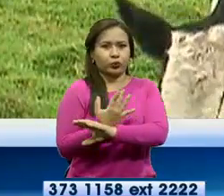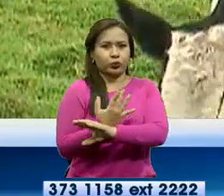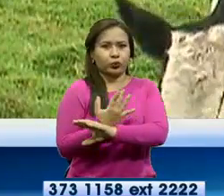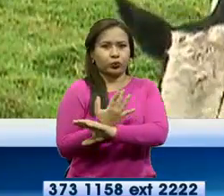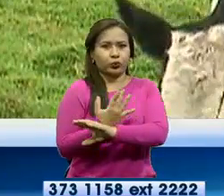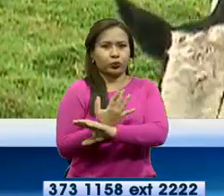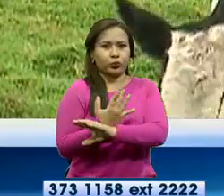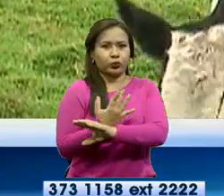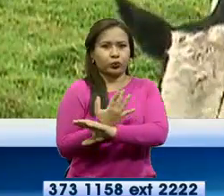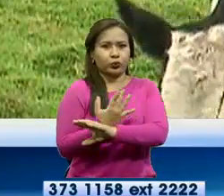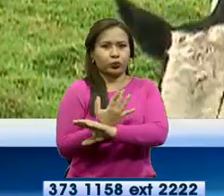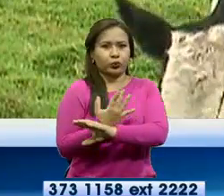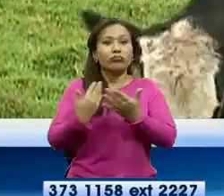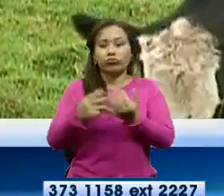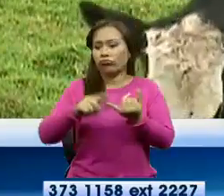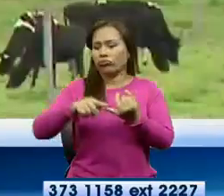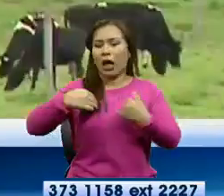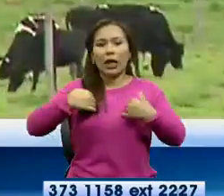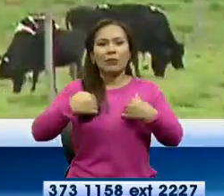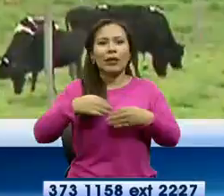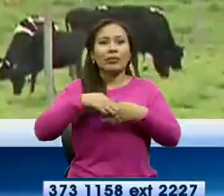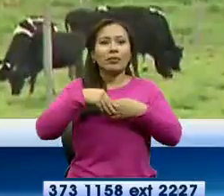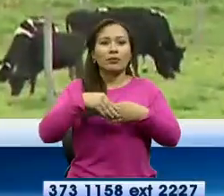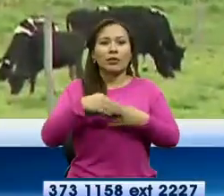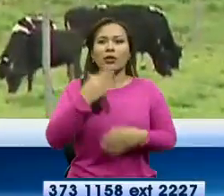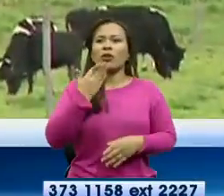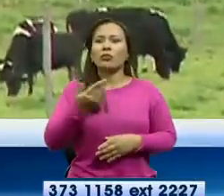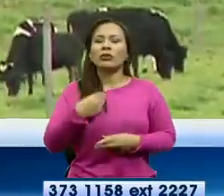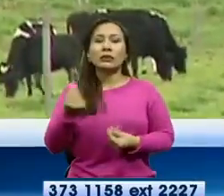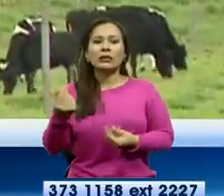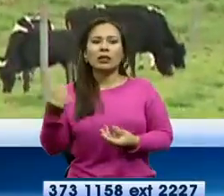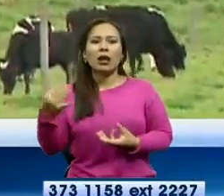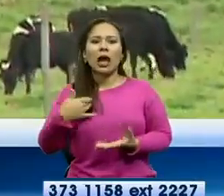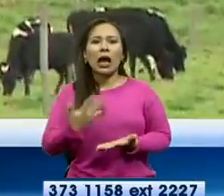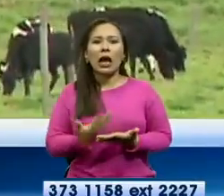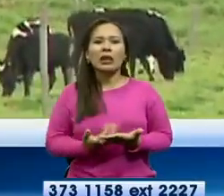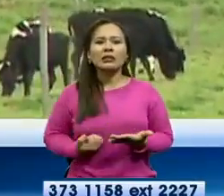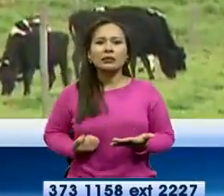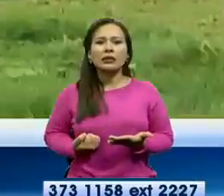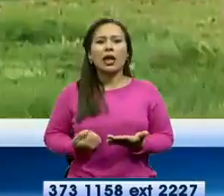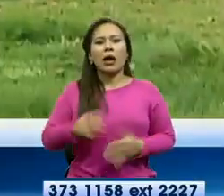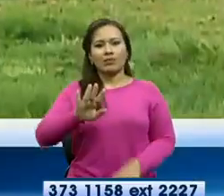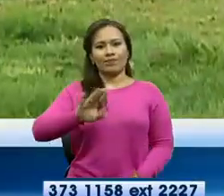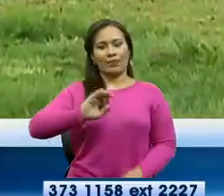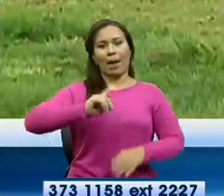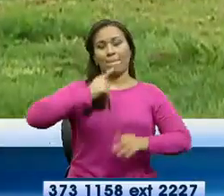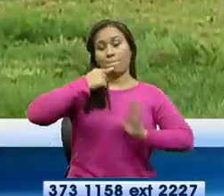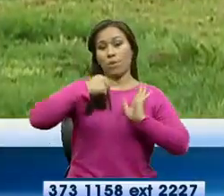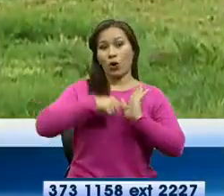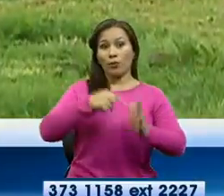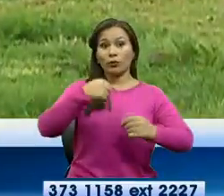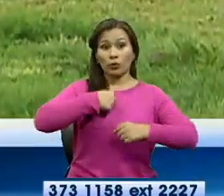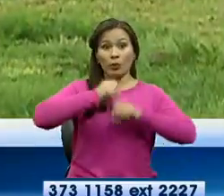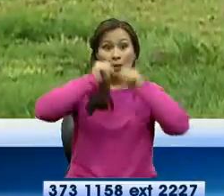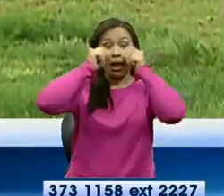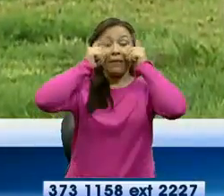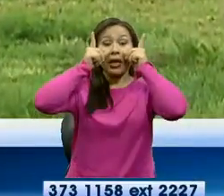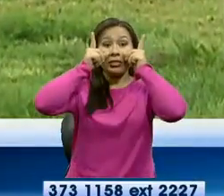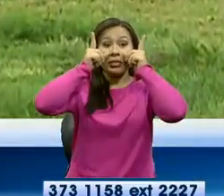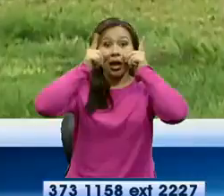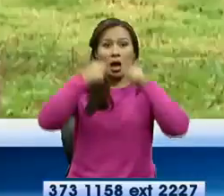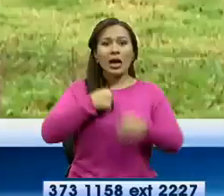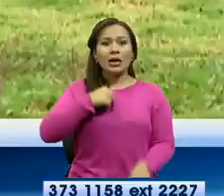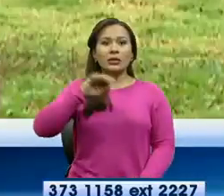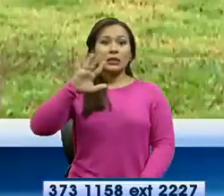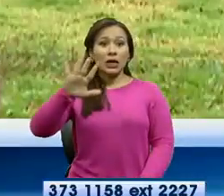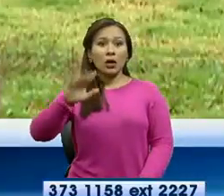la cantidad de animales, de las vacas de producción que tenemos, muchos madrugan a las 4, 3 y media, 4. Los